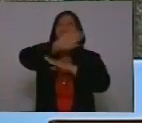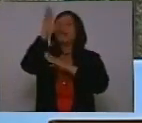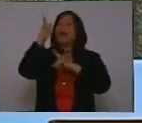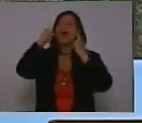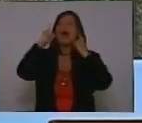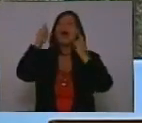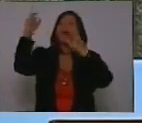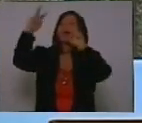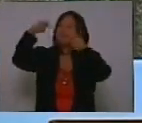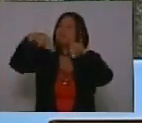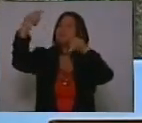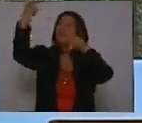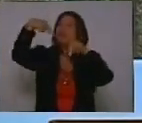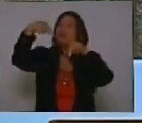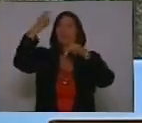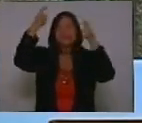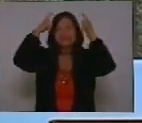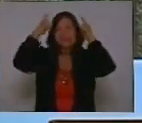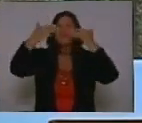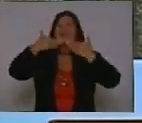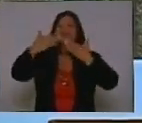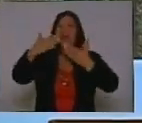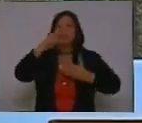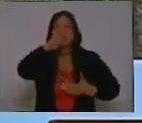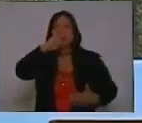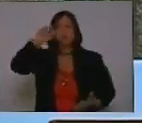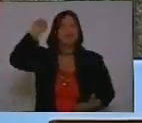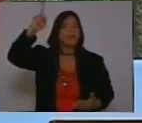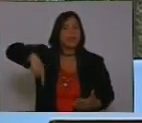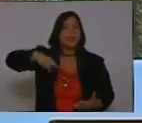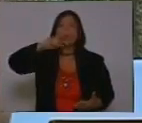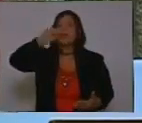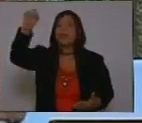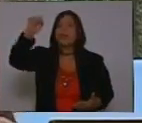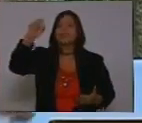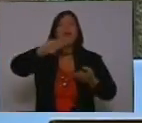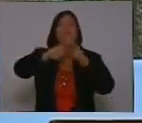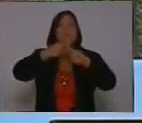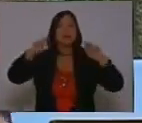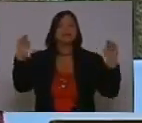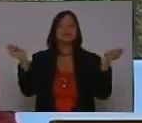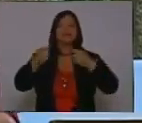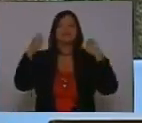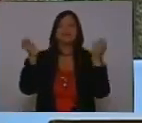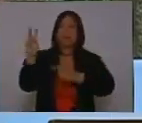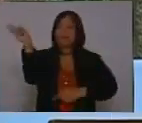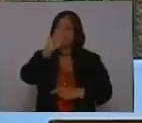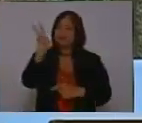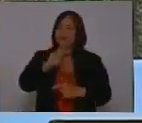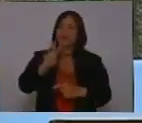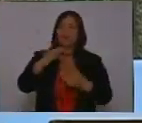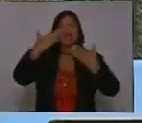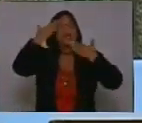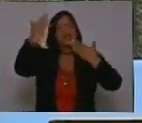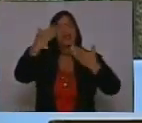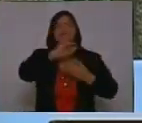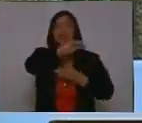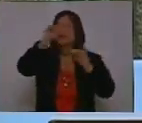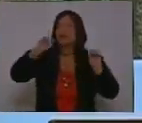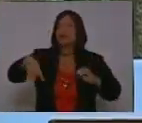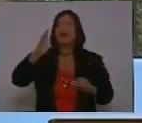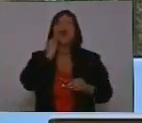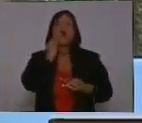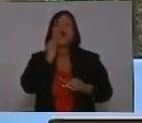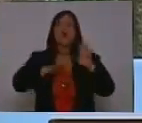estás viendo. Gracias, Nicolás Maduro, por promover la paz en Venezuela, por llamar a los jóvenes